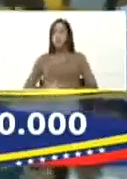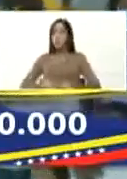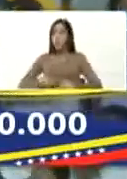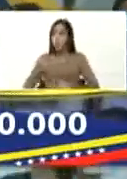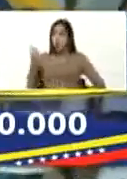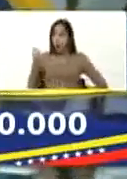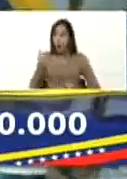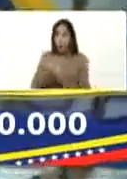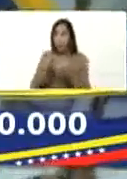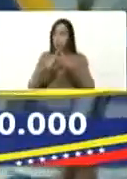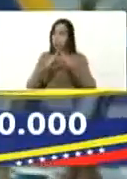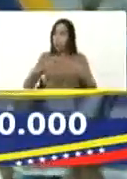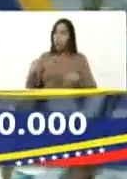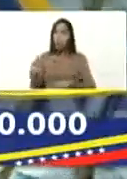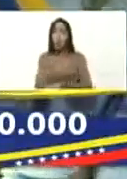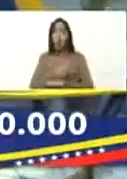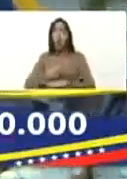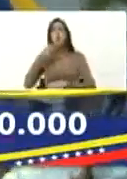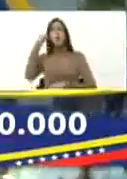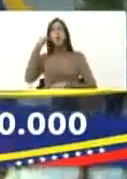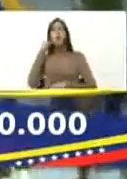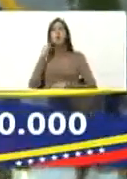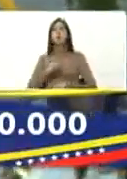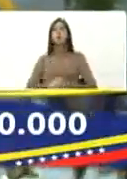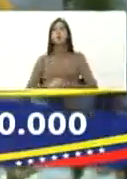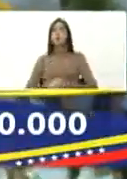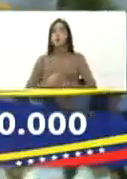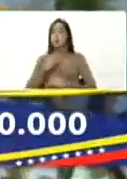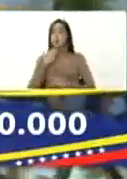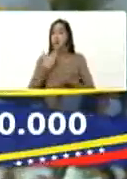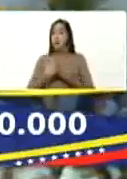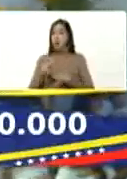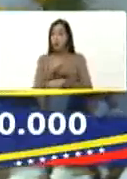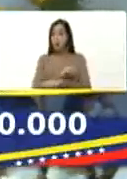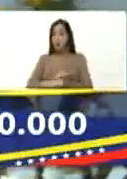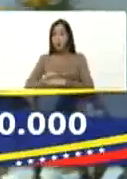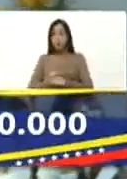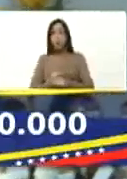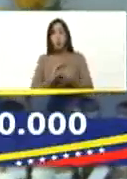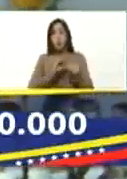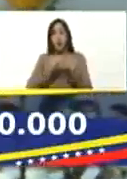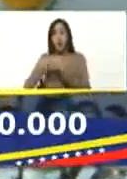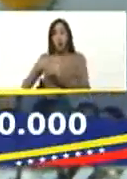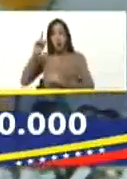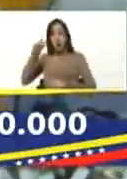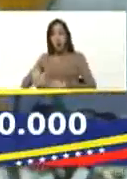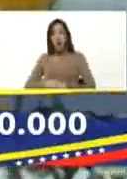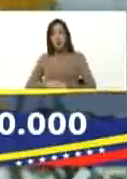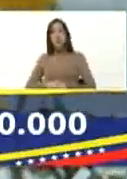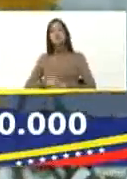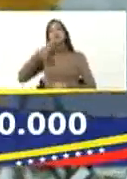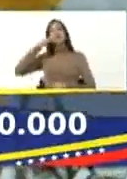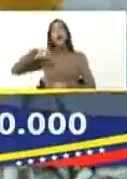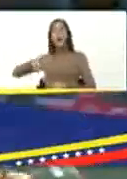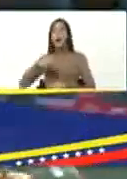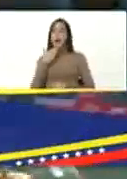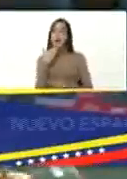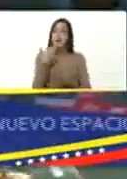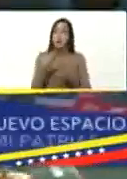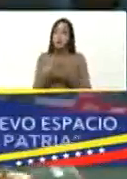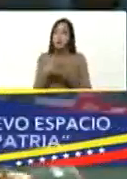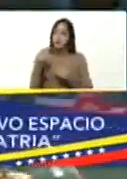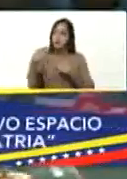el apoyo de todo el gobierno bolivariano. Agradezco al Ministerio de las Comunas, agradezco al Poder Popular, que